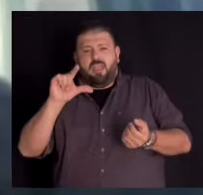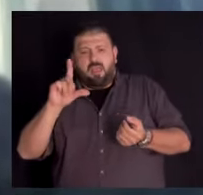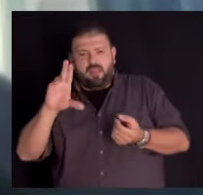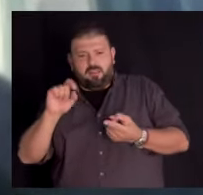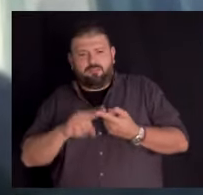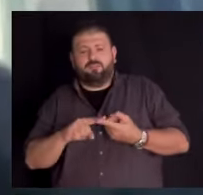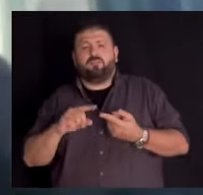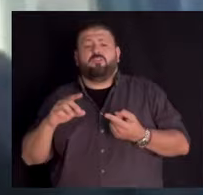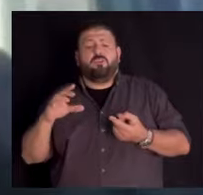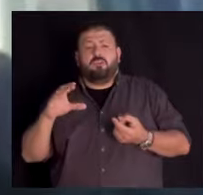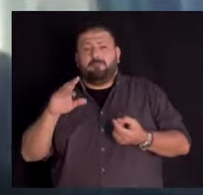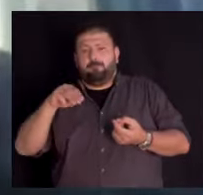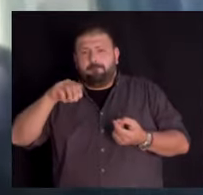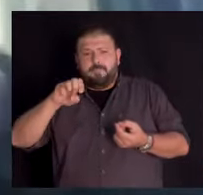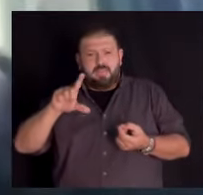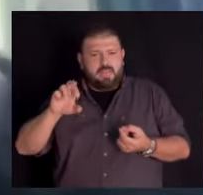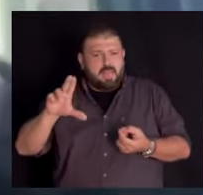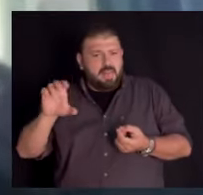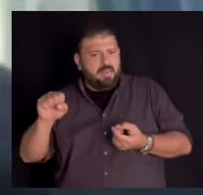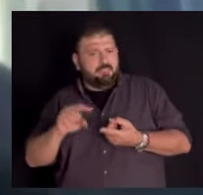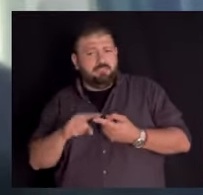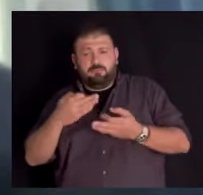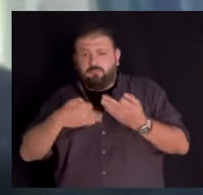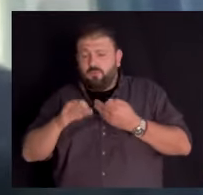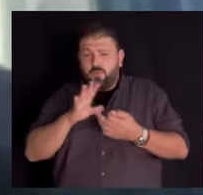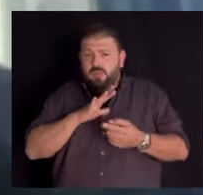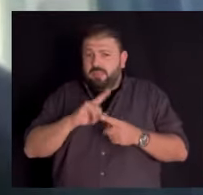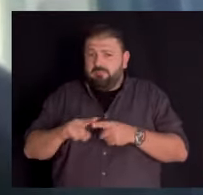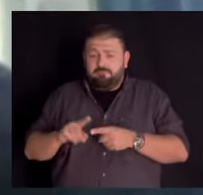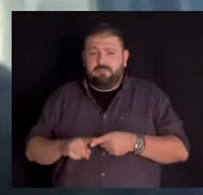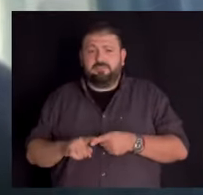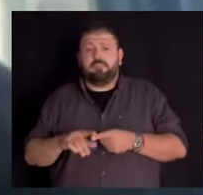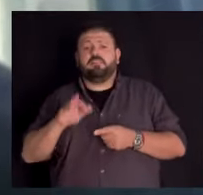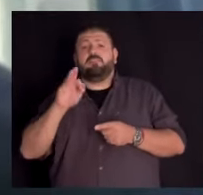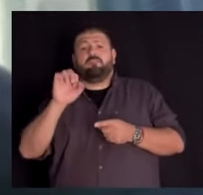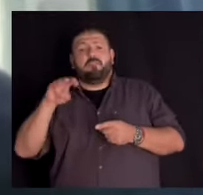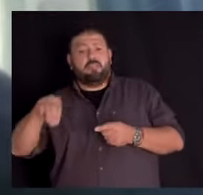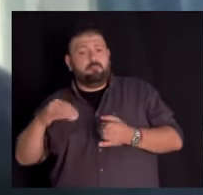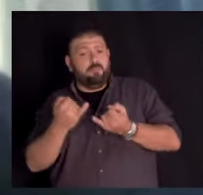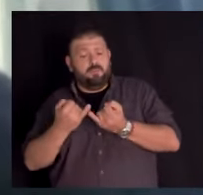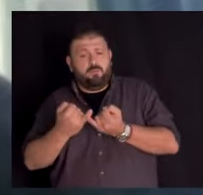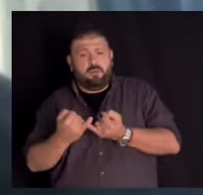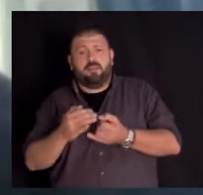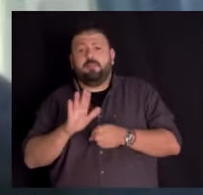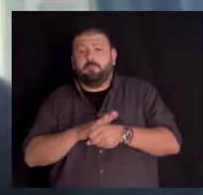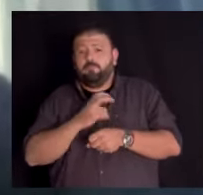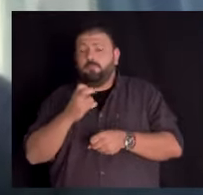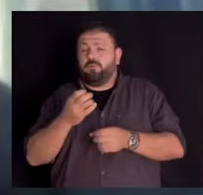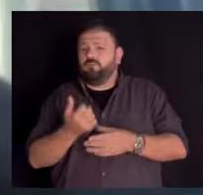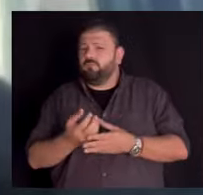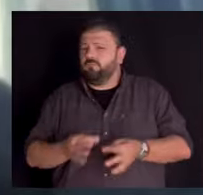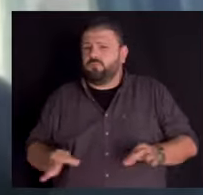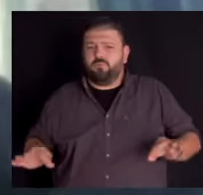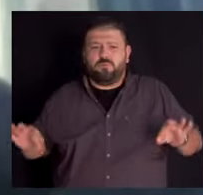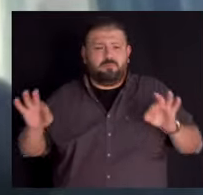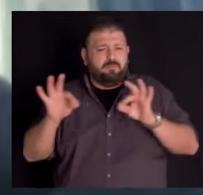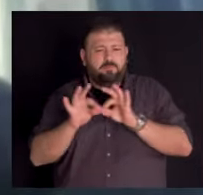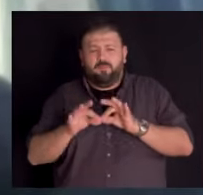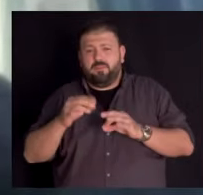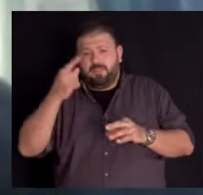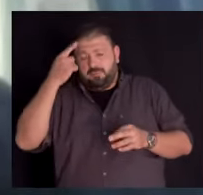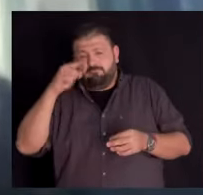zinc, y al traer zinc, también, por eso es que es muy importante, ayuda mucho la fertilidad,